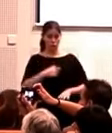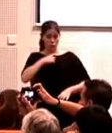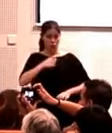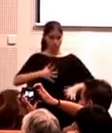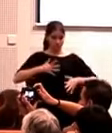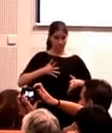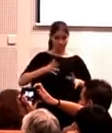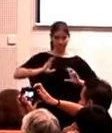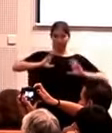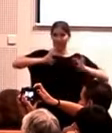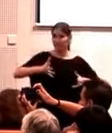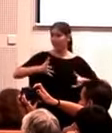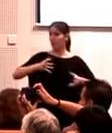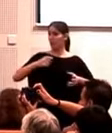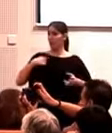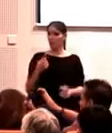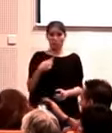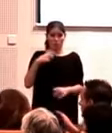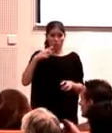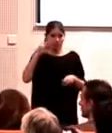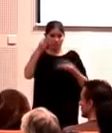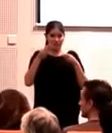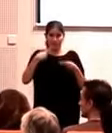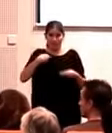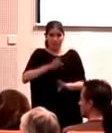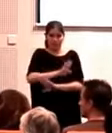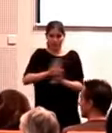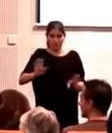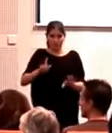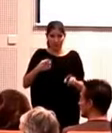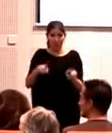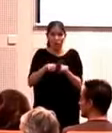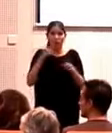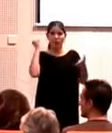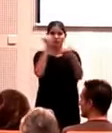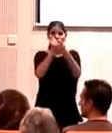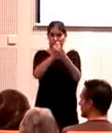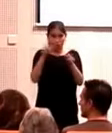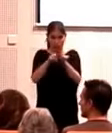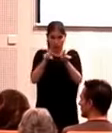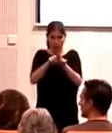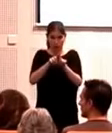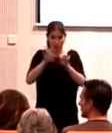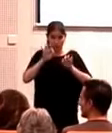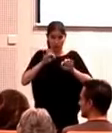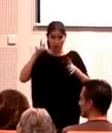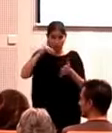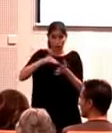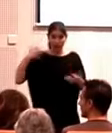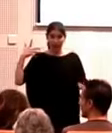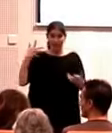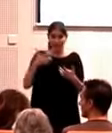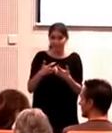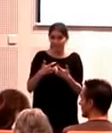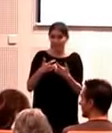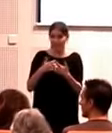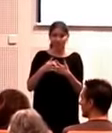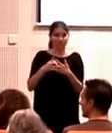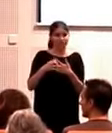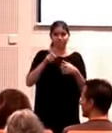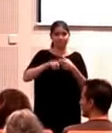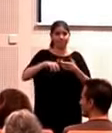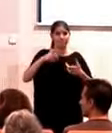penecéntrico, que bueno, el típico estereotipo. Cuando tuve el accidente nos separamos,